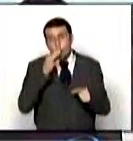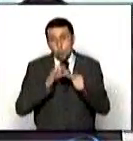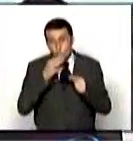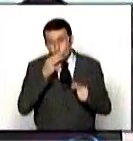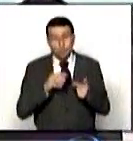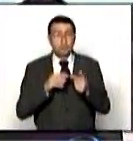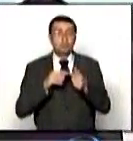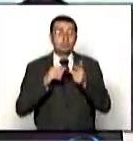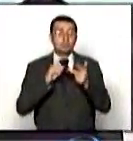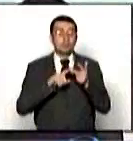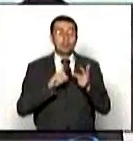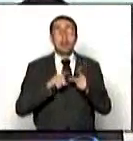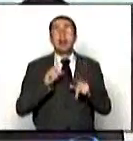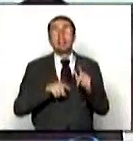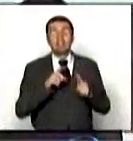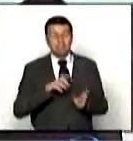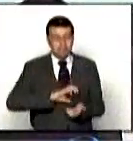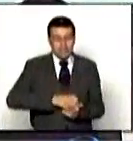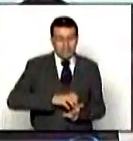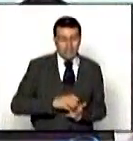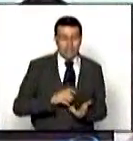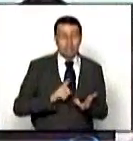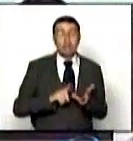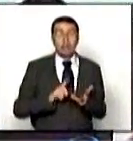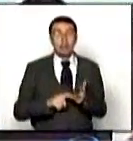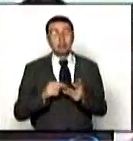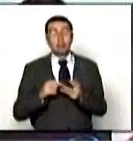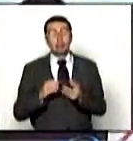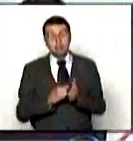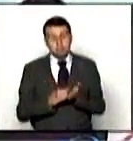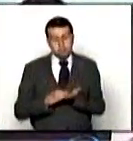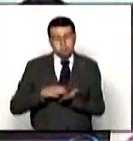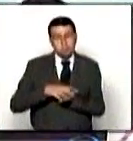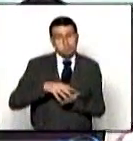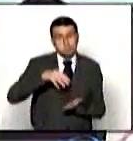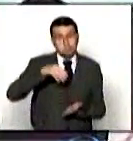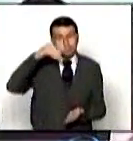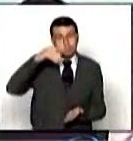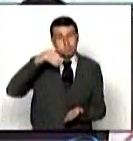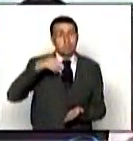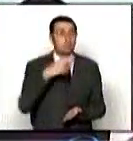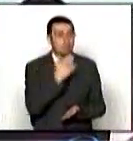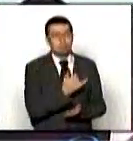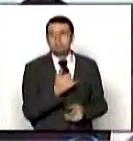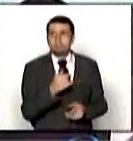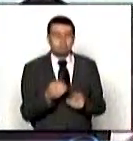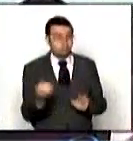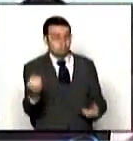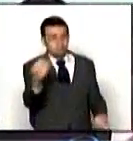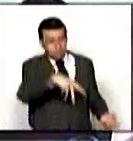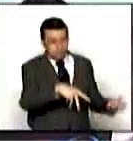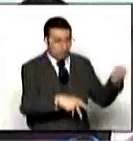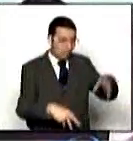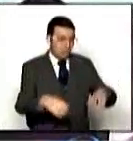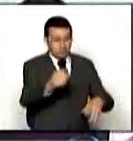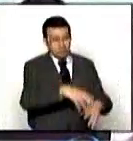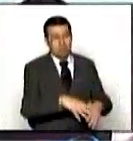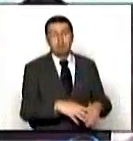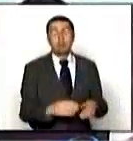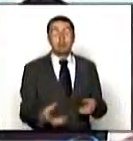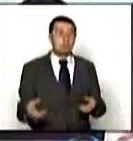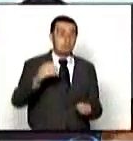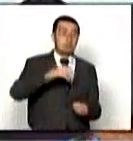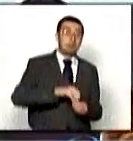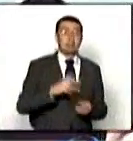con naranja, a veces con manzana, con pera. Entonces mezclan frutas sin una regulación adecuada, y además le echan leche,